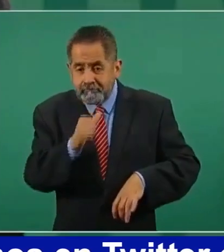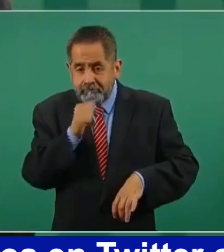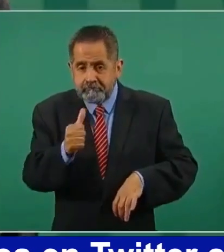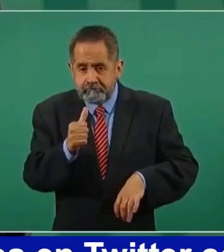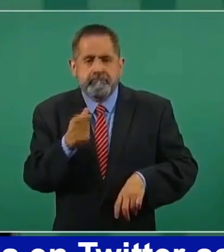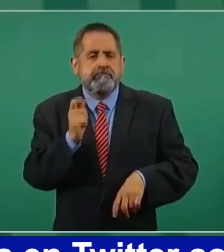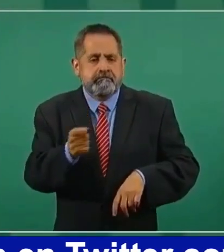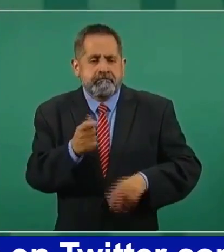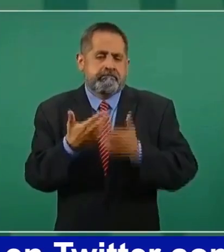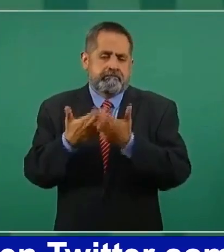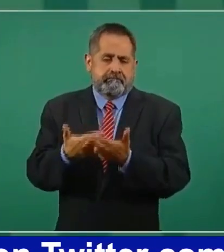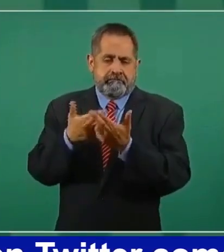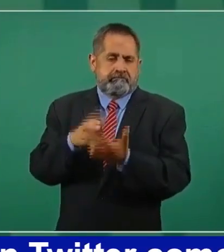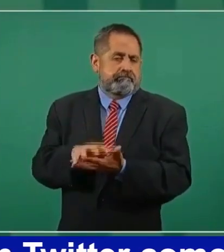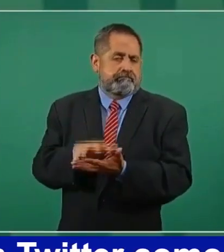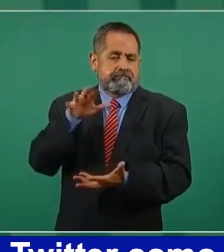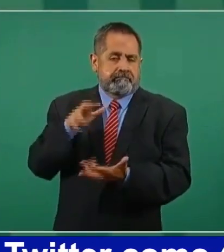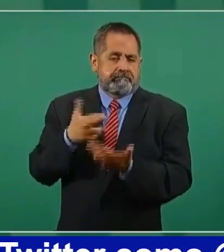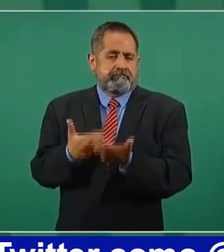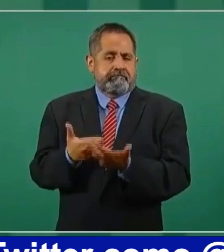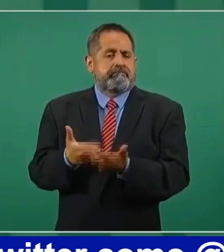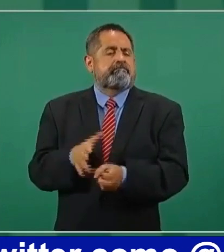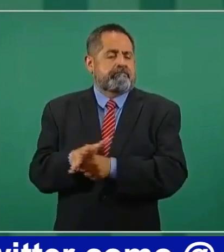pues tenemos ahorros.